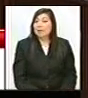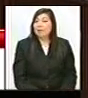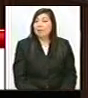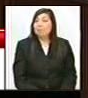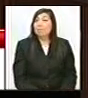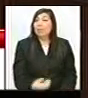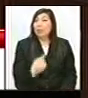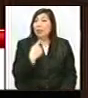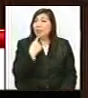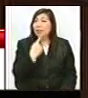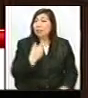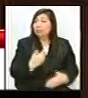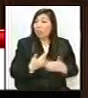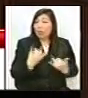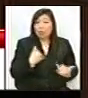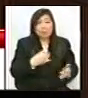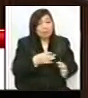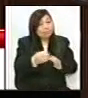Voy a referirme a continuación